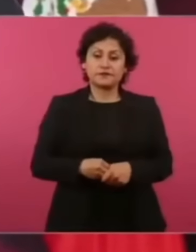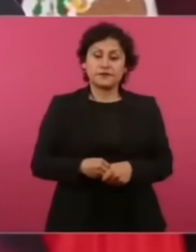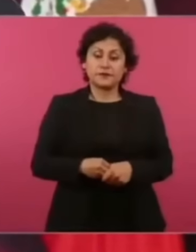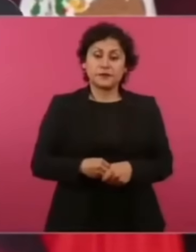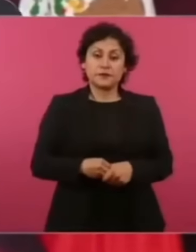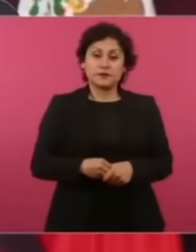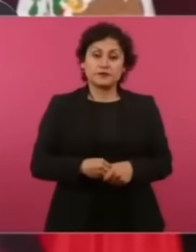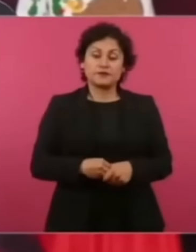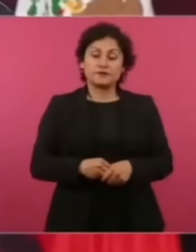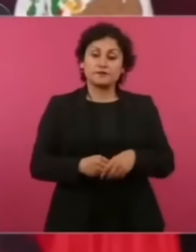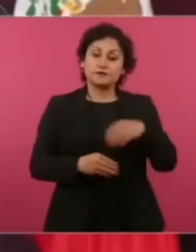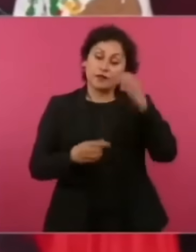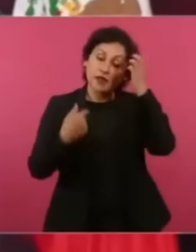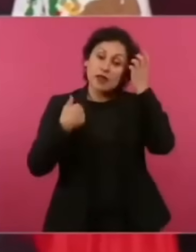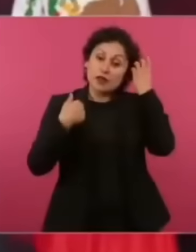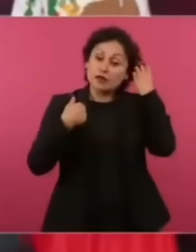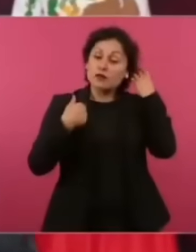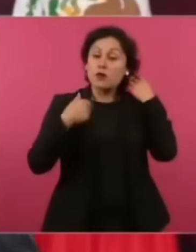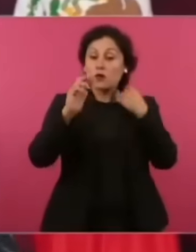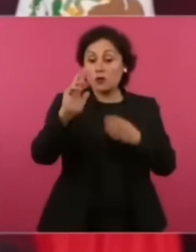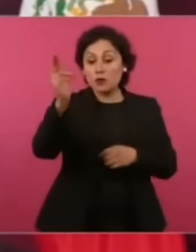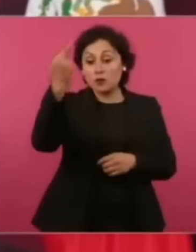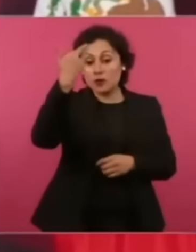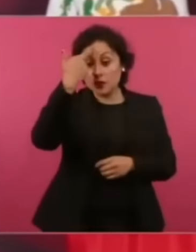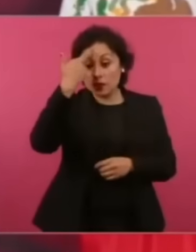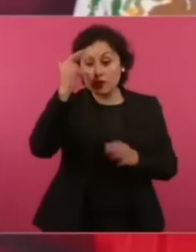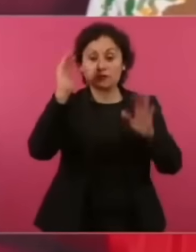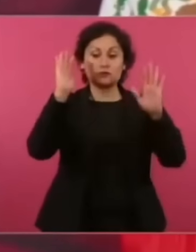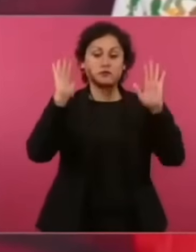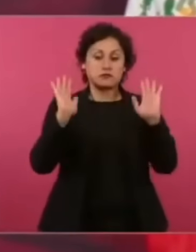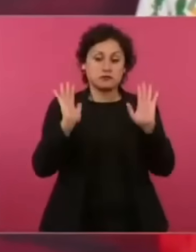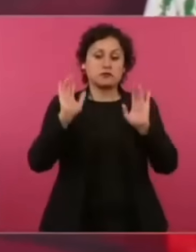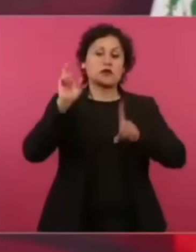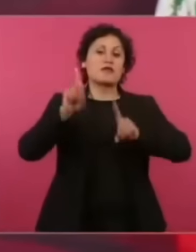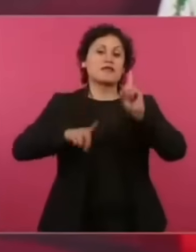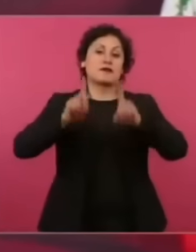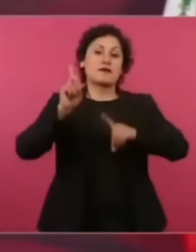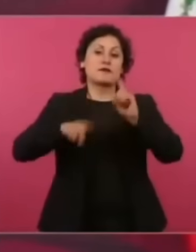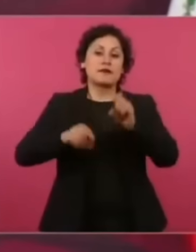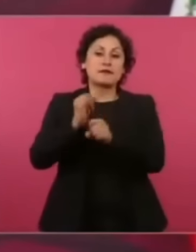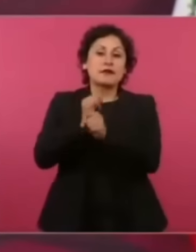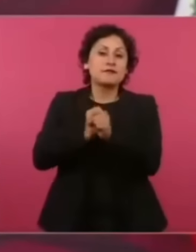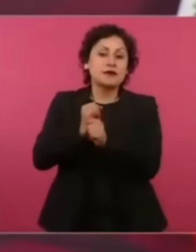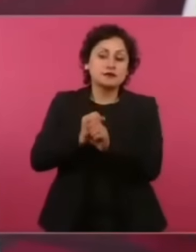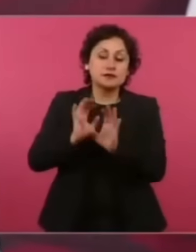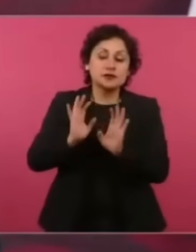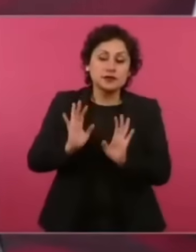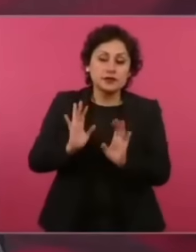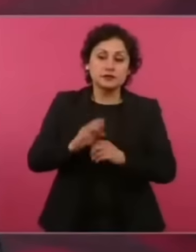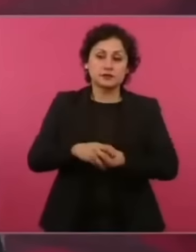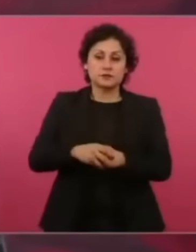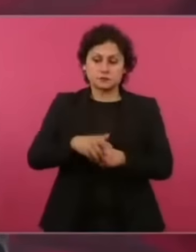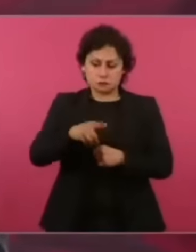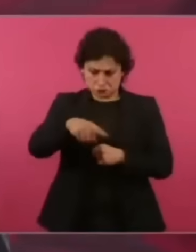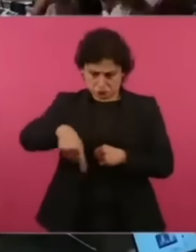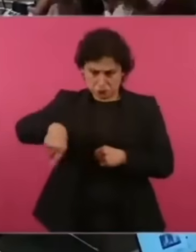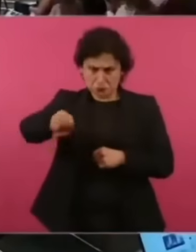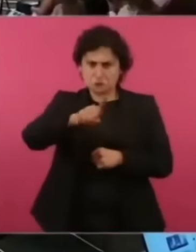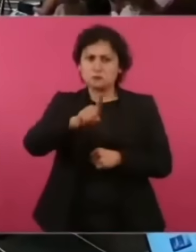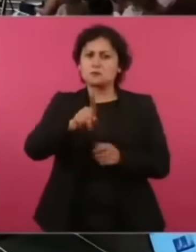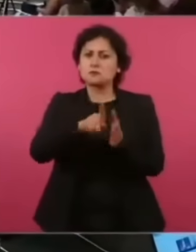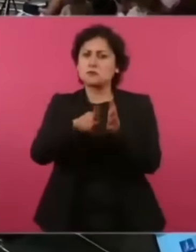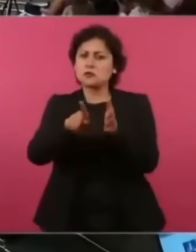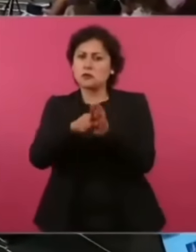y es cosa de que se haga la investigación, ustedes que son mirones profesionales,